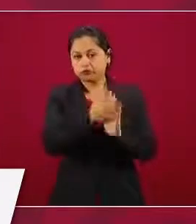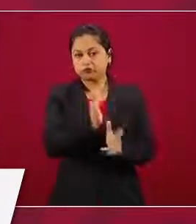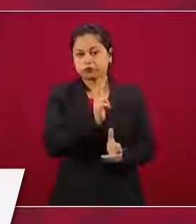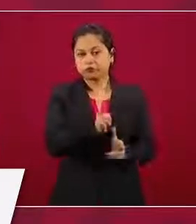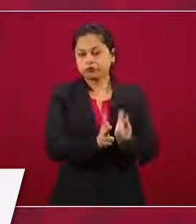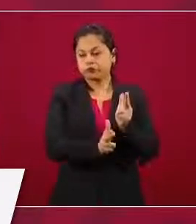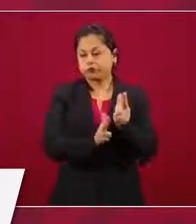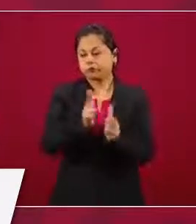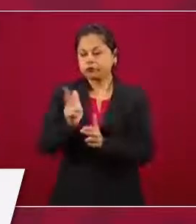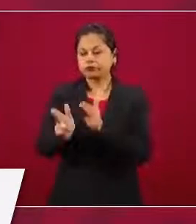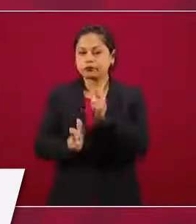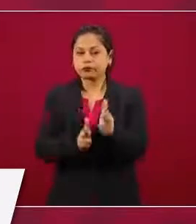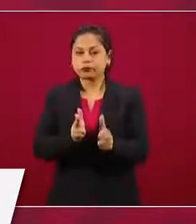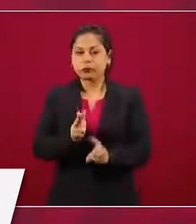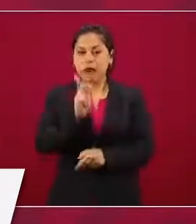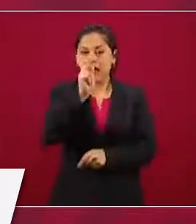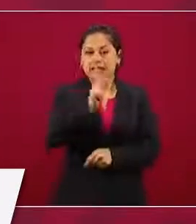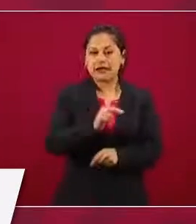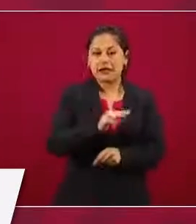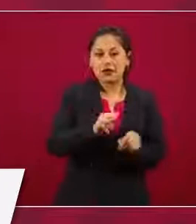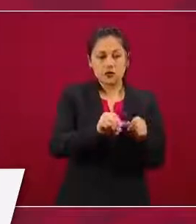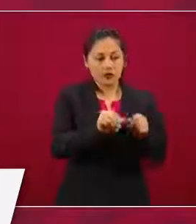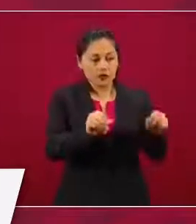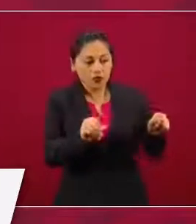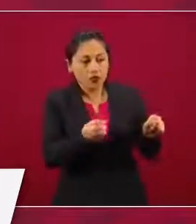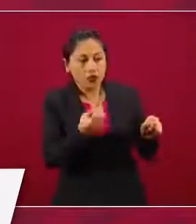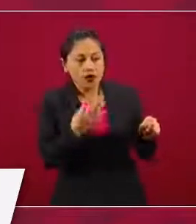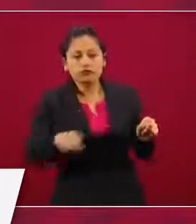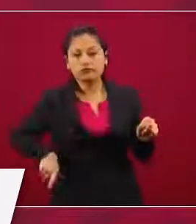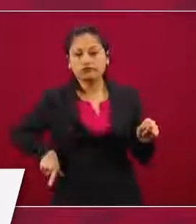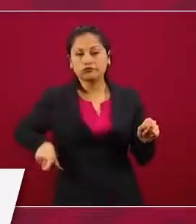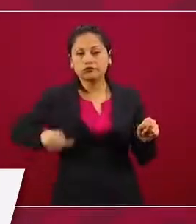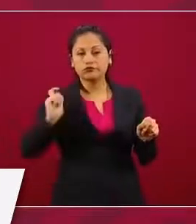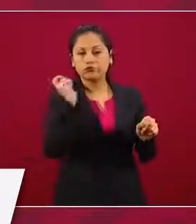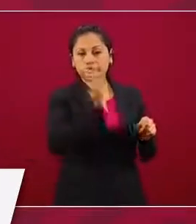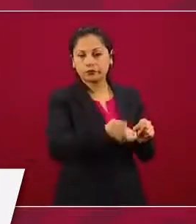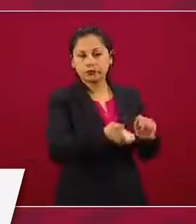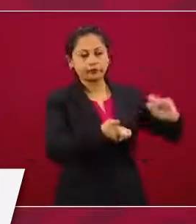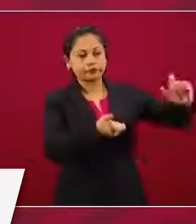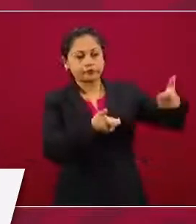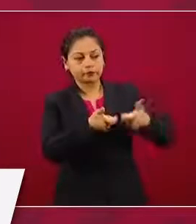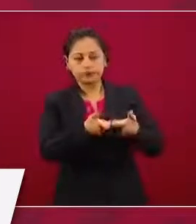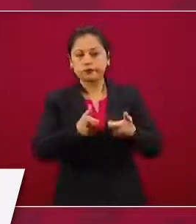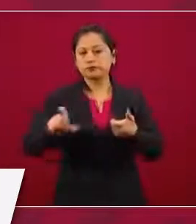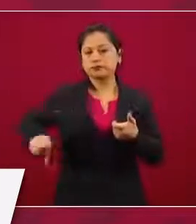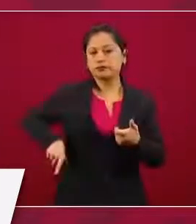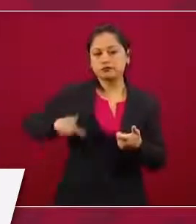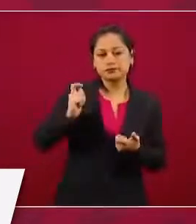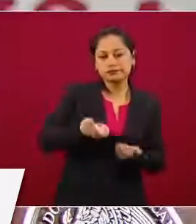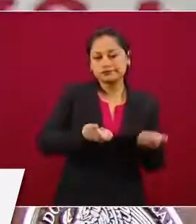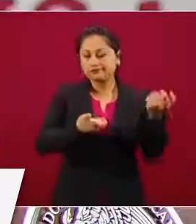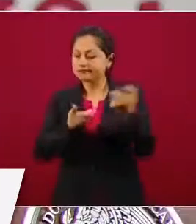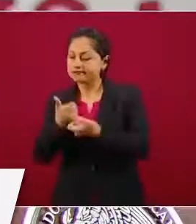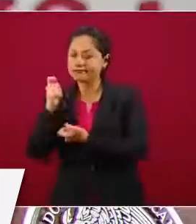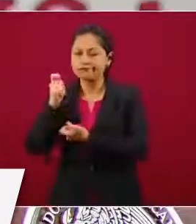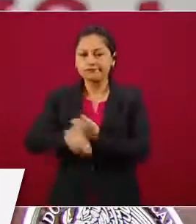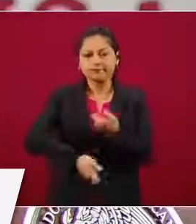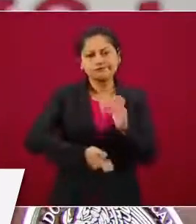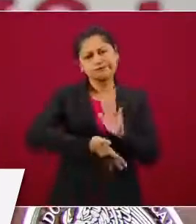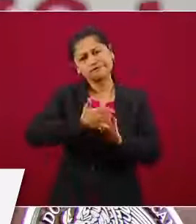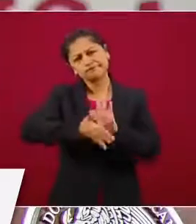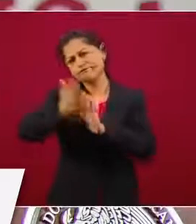por kilómetro. Por eso se avanzó muchísimo. Empiezan a operar